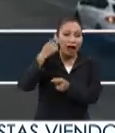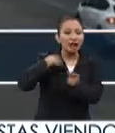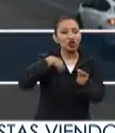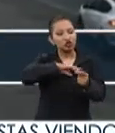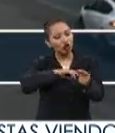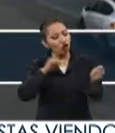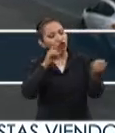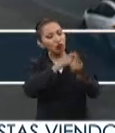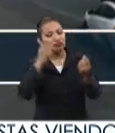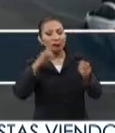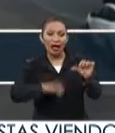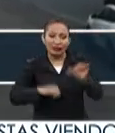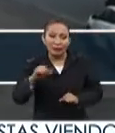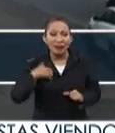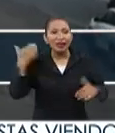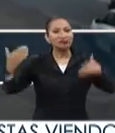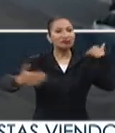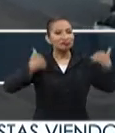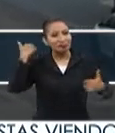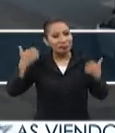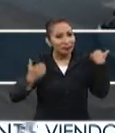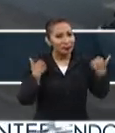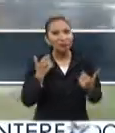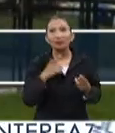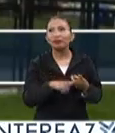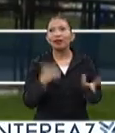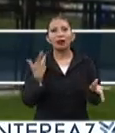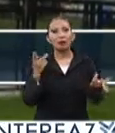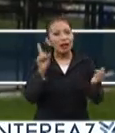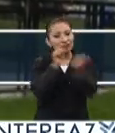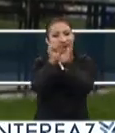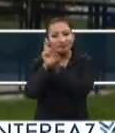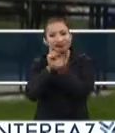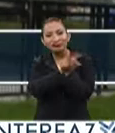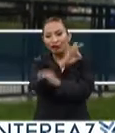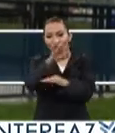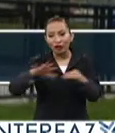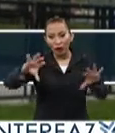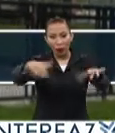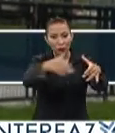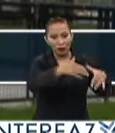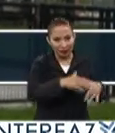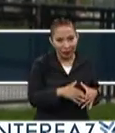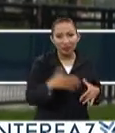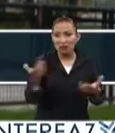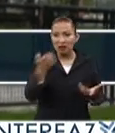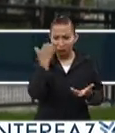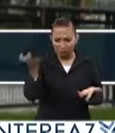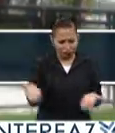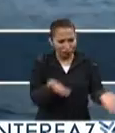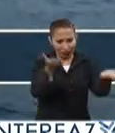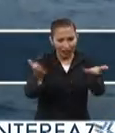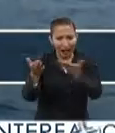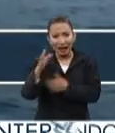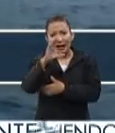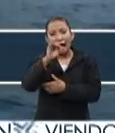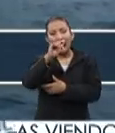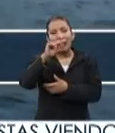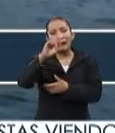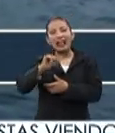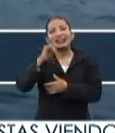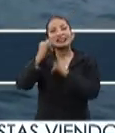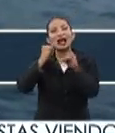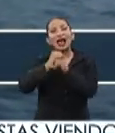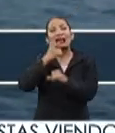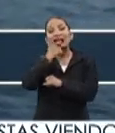entre nosotros, actividades recreativas de socialización entre toda la comunidad, por decirse de Kaplan International English, que